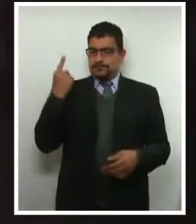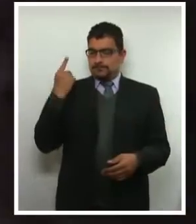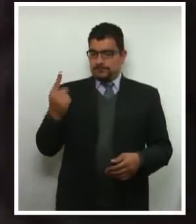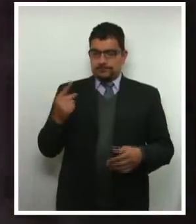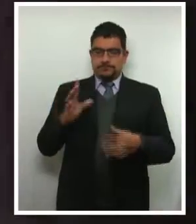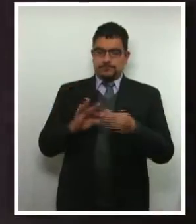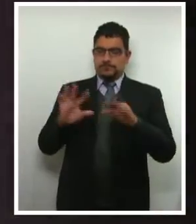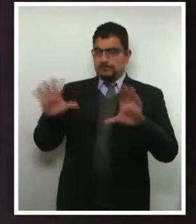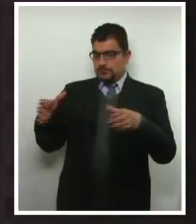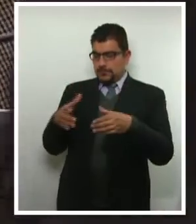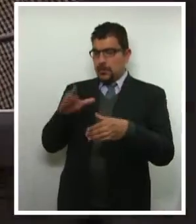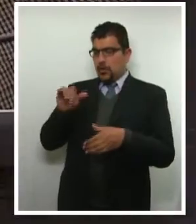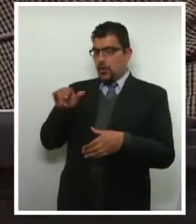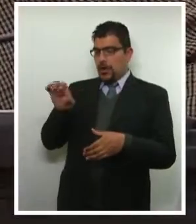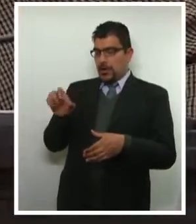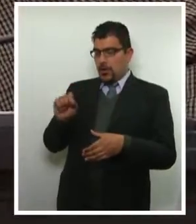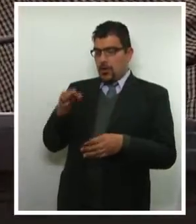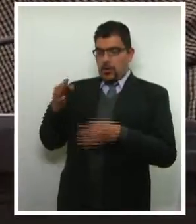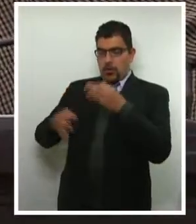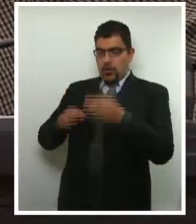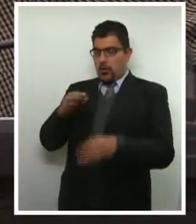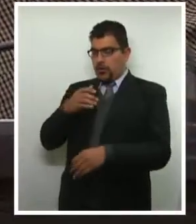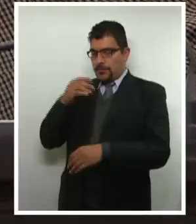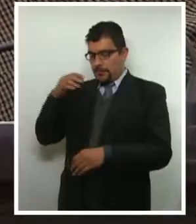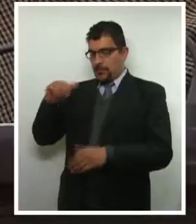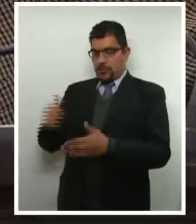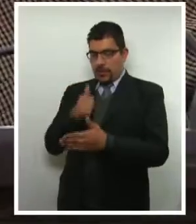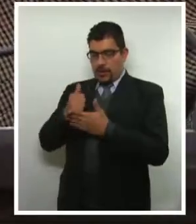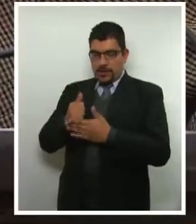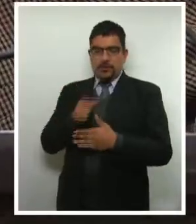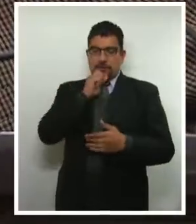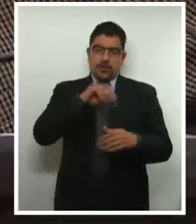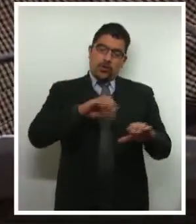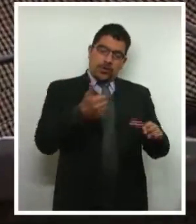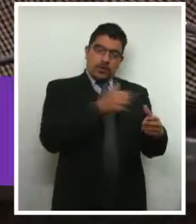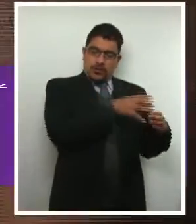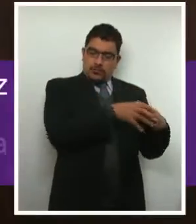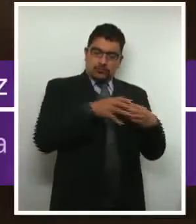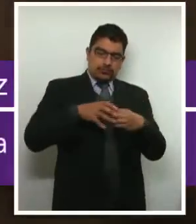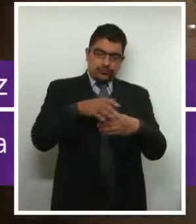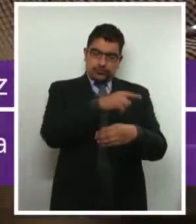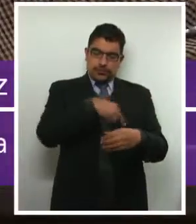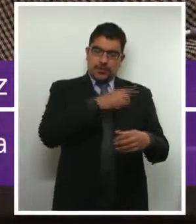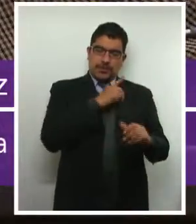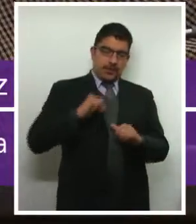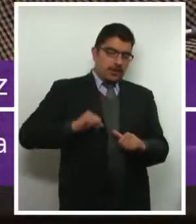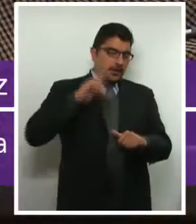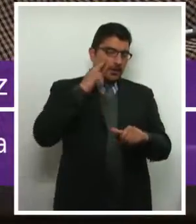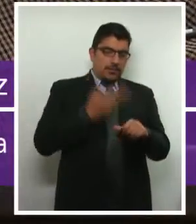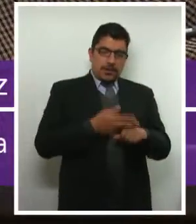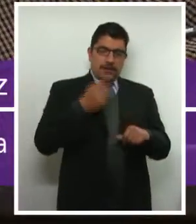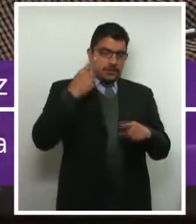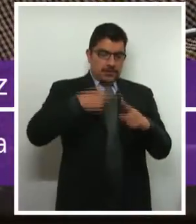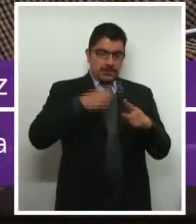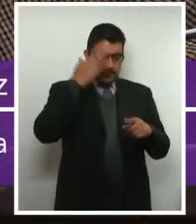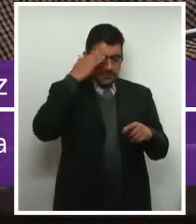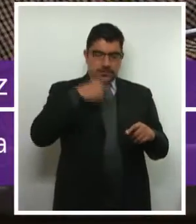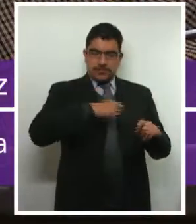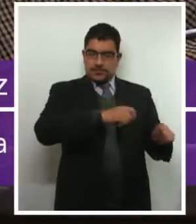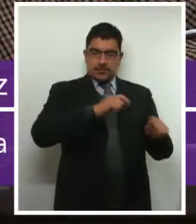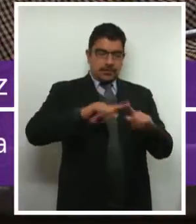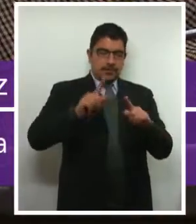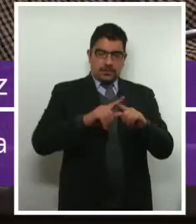es el Consejo Judicial Ciudadano y otros los consejos que habrán de designar a los titulares de